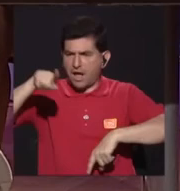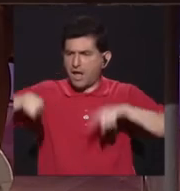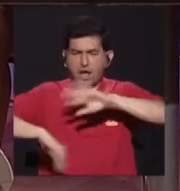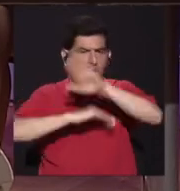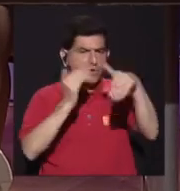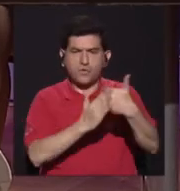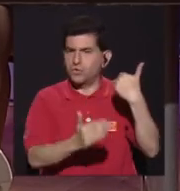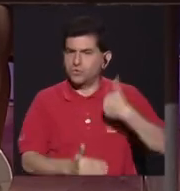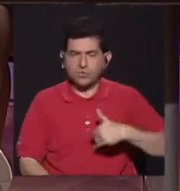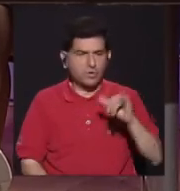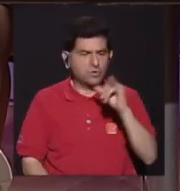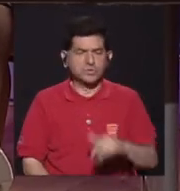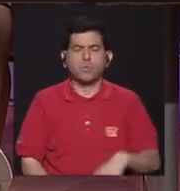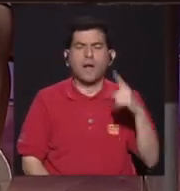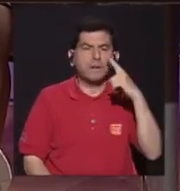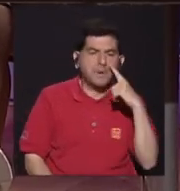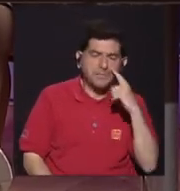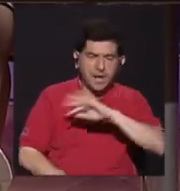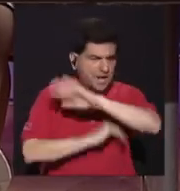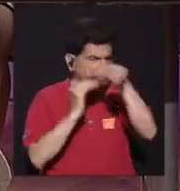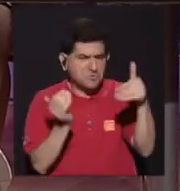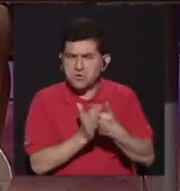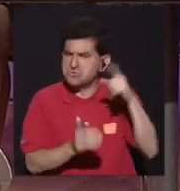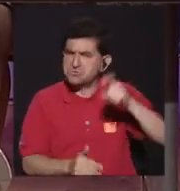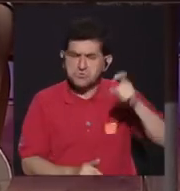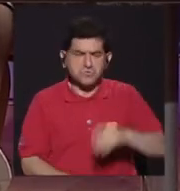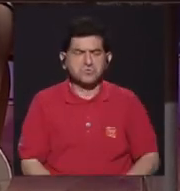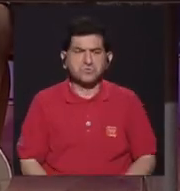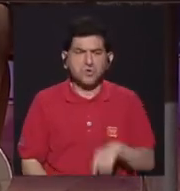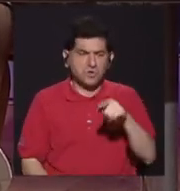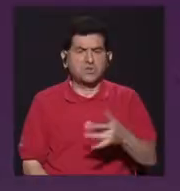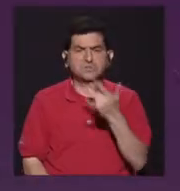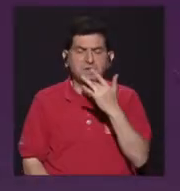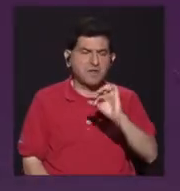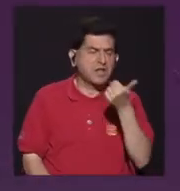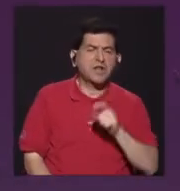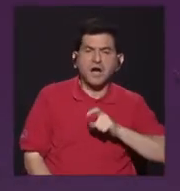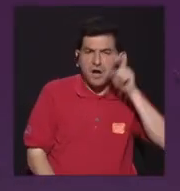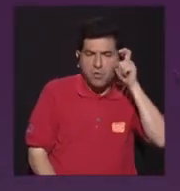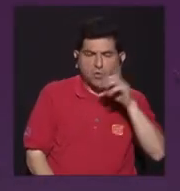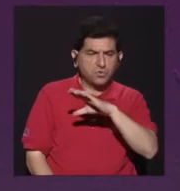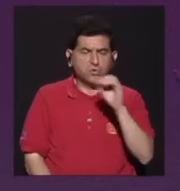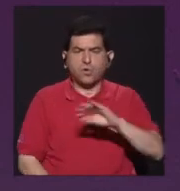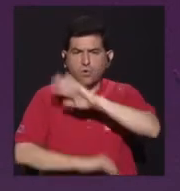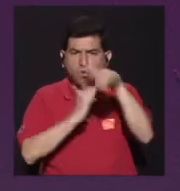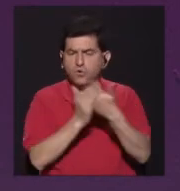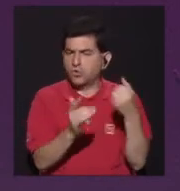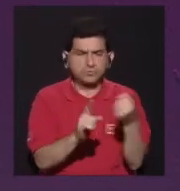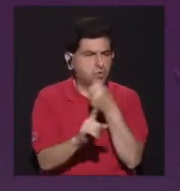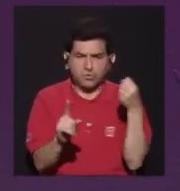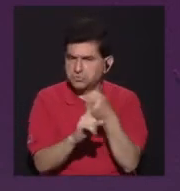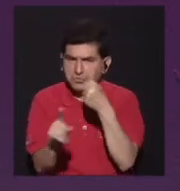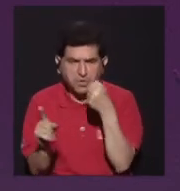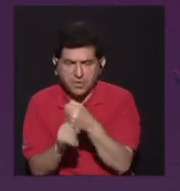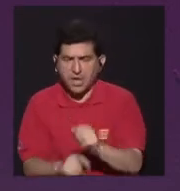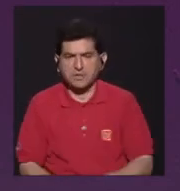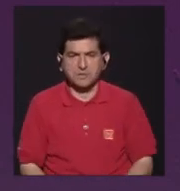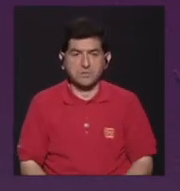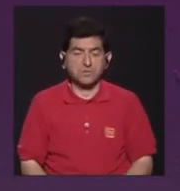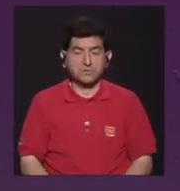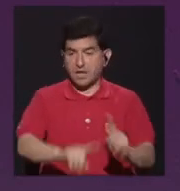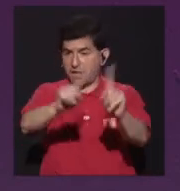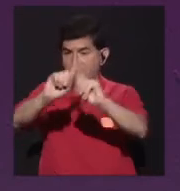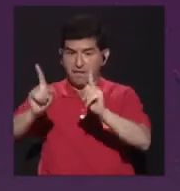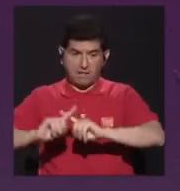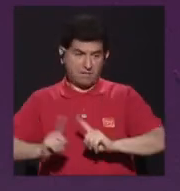hombres tienen que ser padres, que no todos tienen que ser heterosexuales, que no todos tienen que ser violentos, por ejemplo, sino que hay un